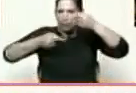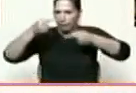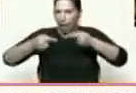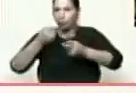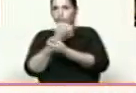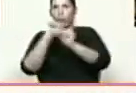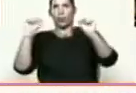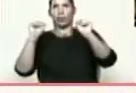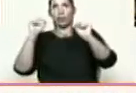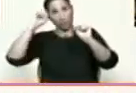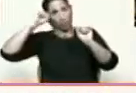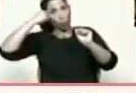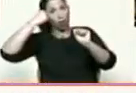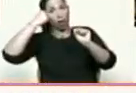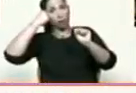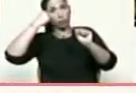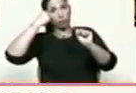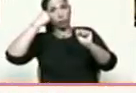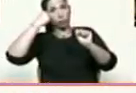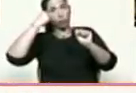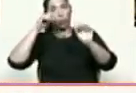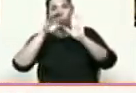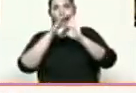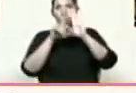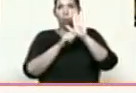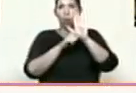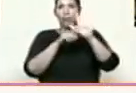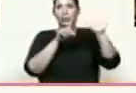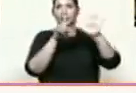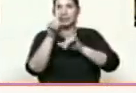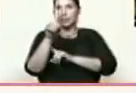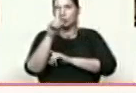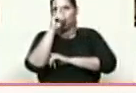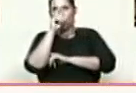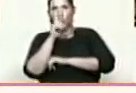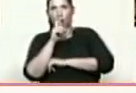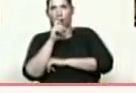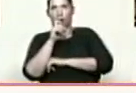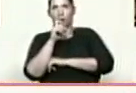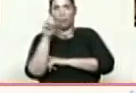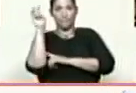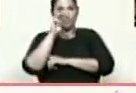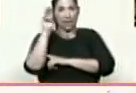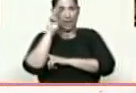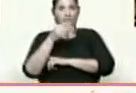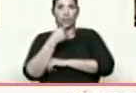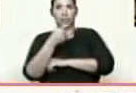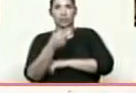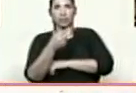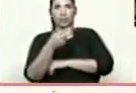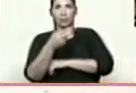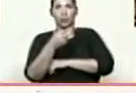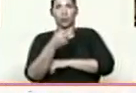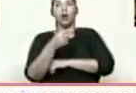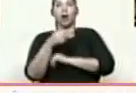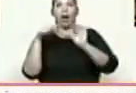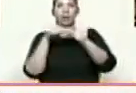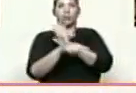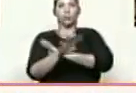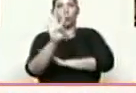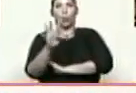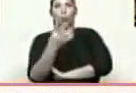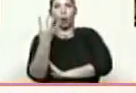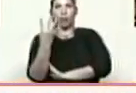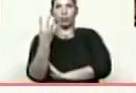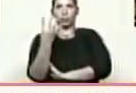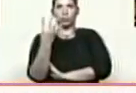que en la Constitución del 61, los maestros le decíamos a los muchachos, el artículo cuarto era el artículo de la soberanía,